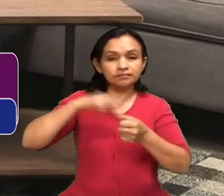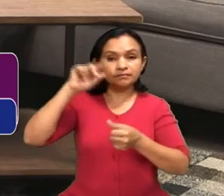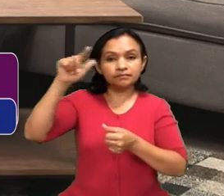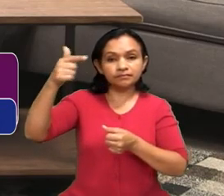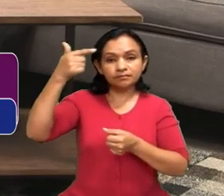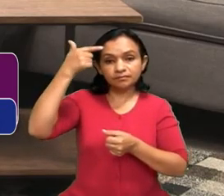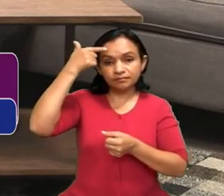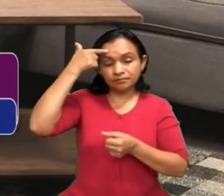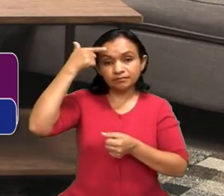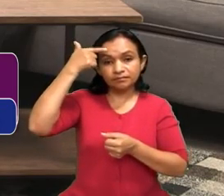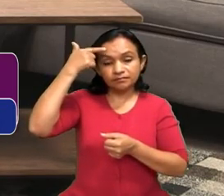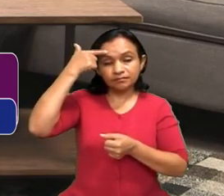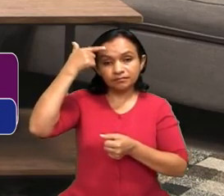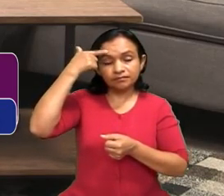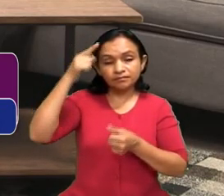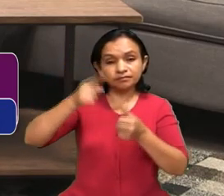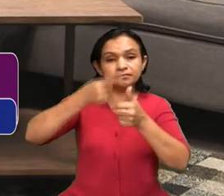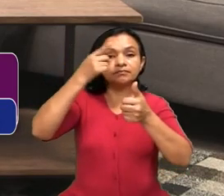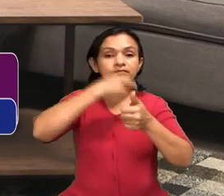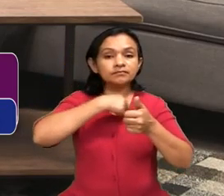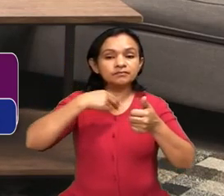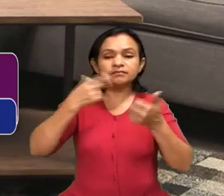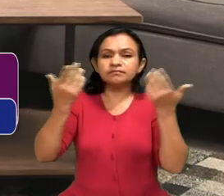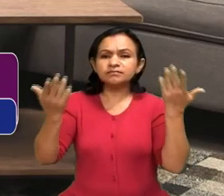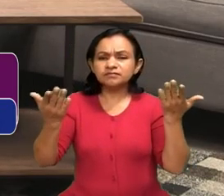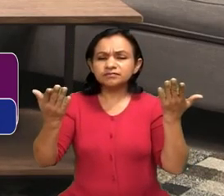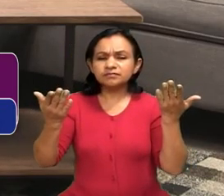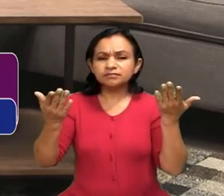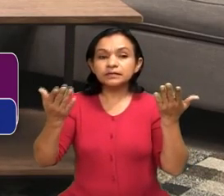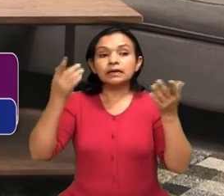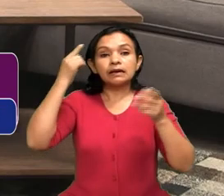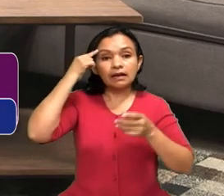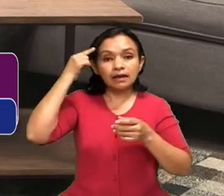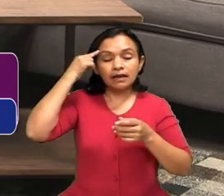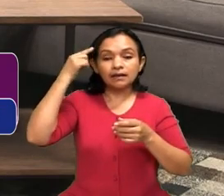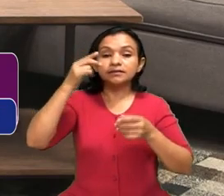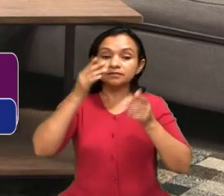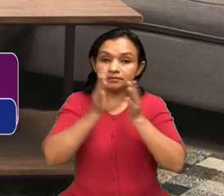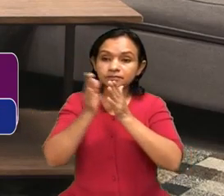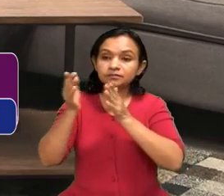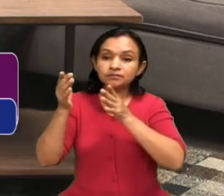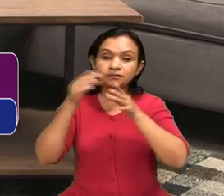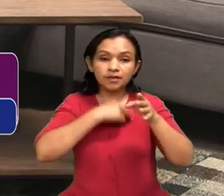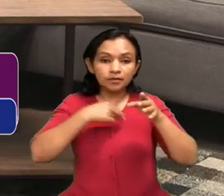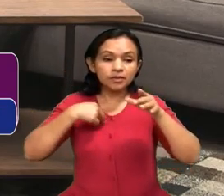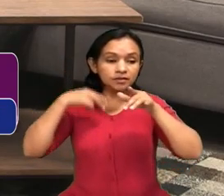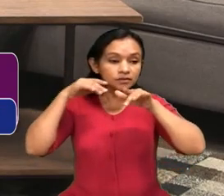Frente Sandinista, la revolución, es hacer una cruzada nacional de alfabetización